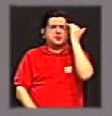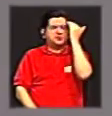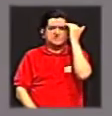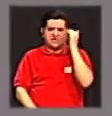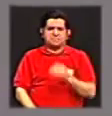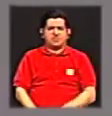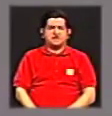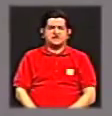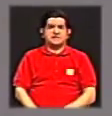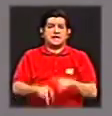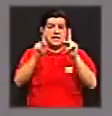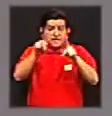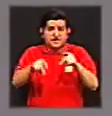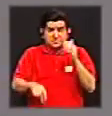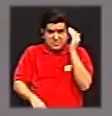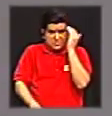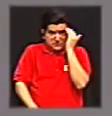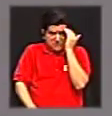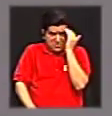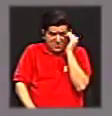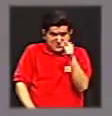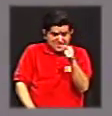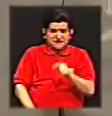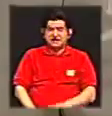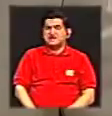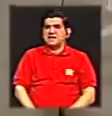entre los pocos que la conocen está mal valorada.